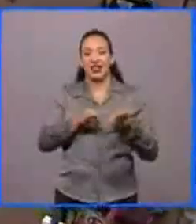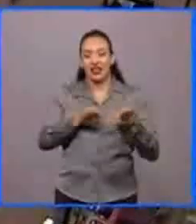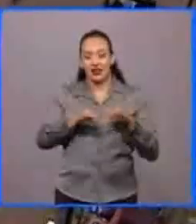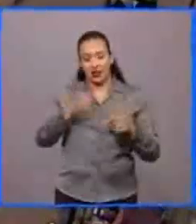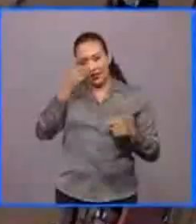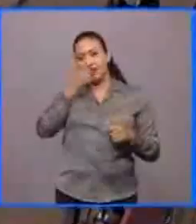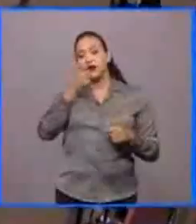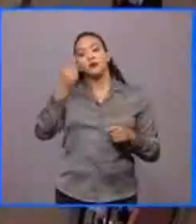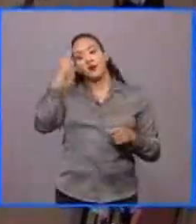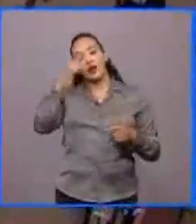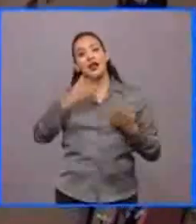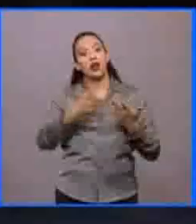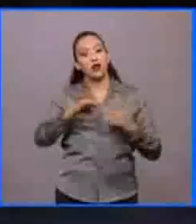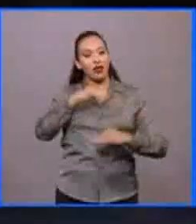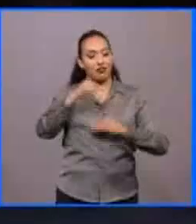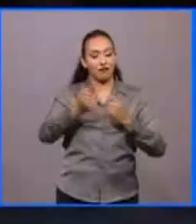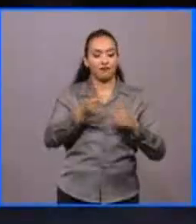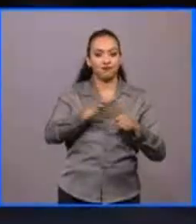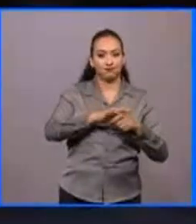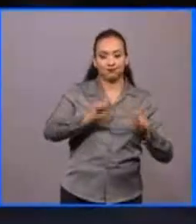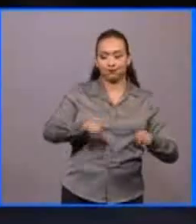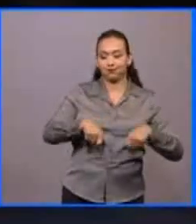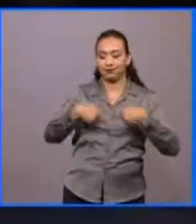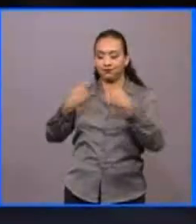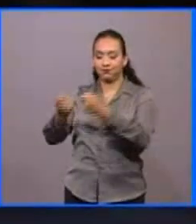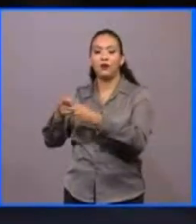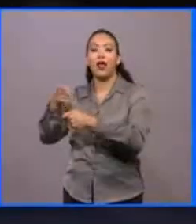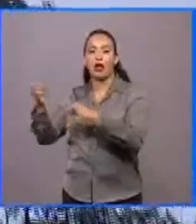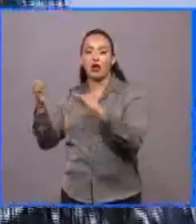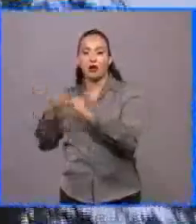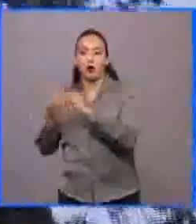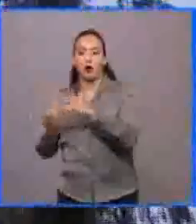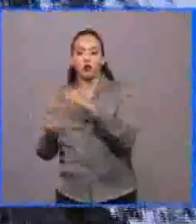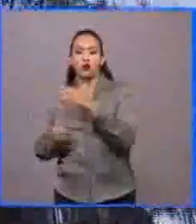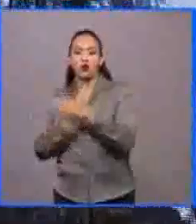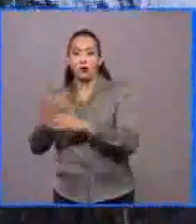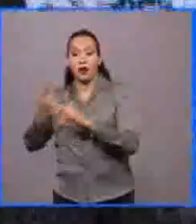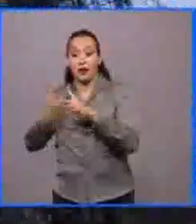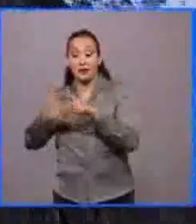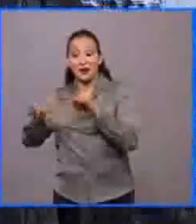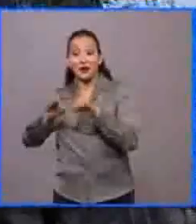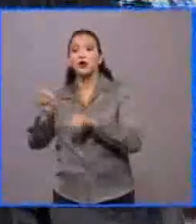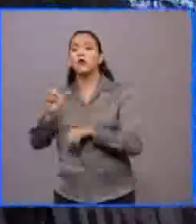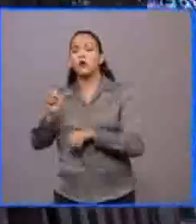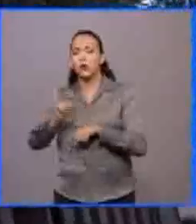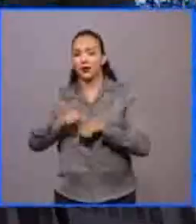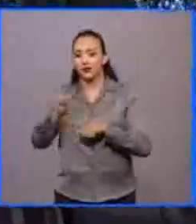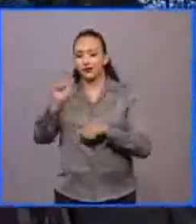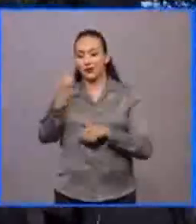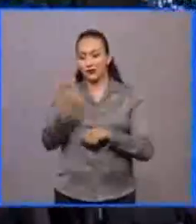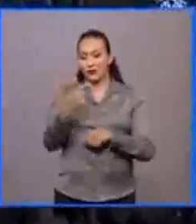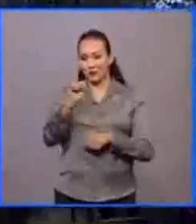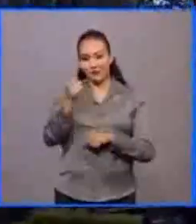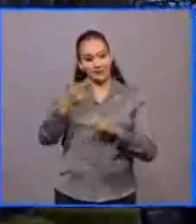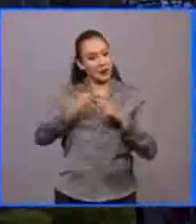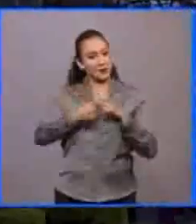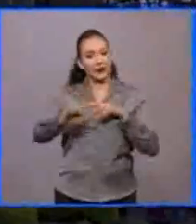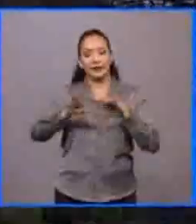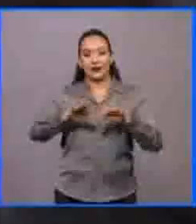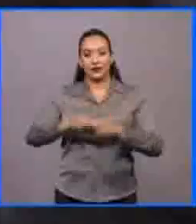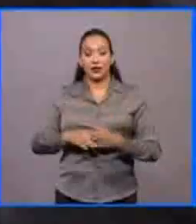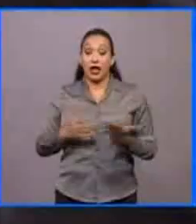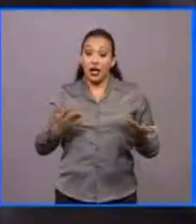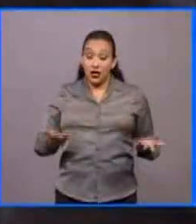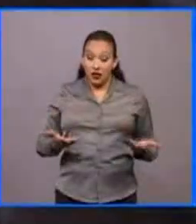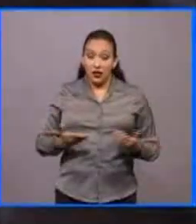cuestiones administrativas en el órgano de administración judicial, que iniciará funciones a partir del 1 de septiembre, motivo